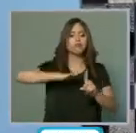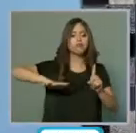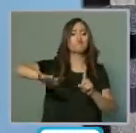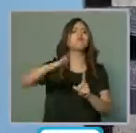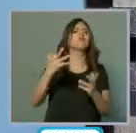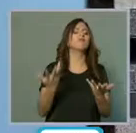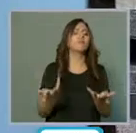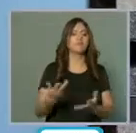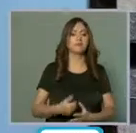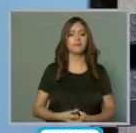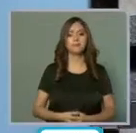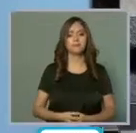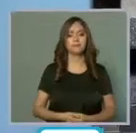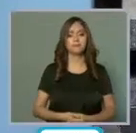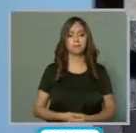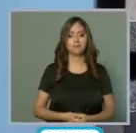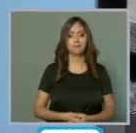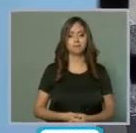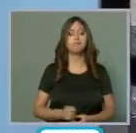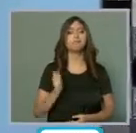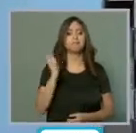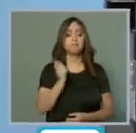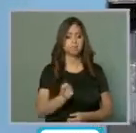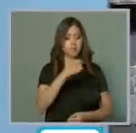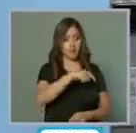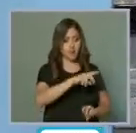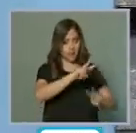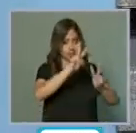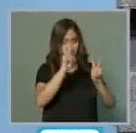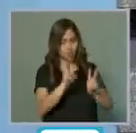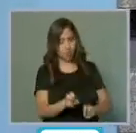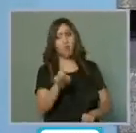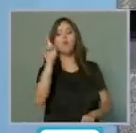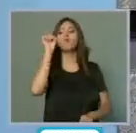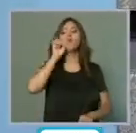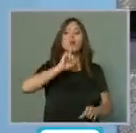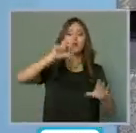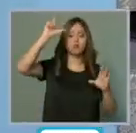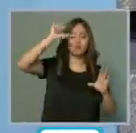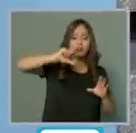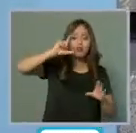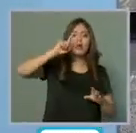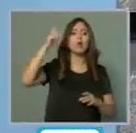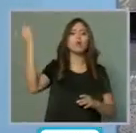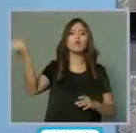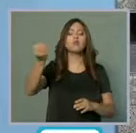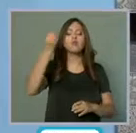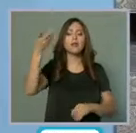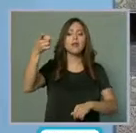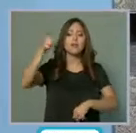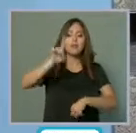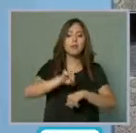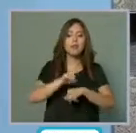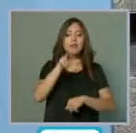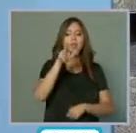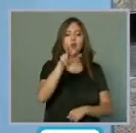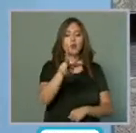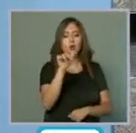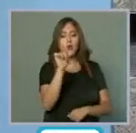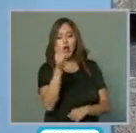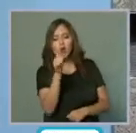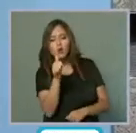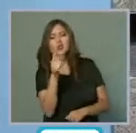Exacto, esto se llama Mujeres en la Fotografía, es un coloquio que va a ocurrir el 18 de agosto y lo está llevando a cabo, lo